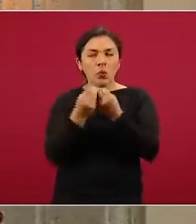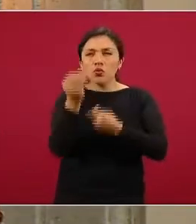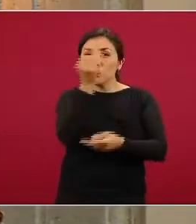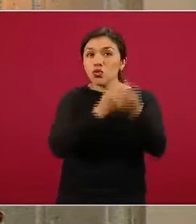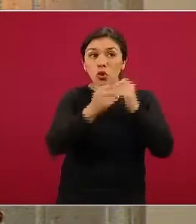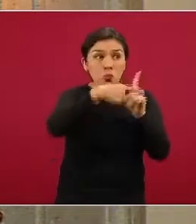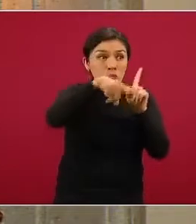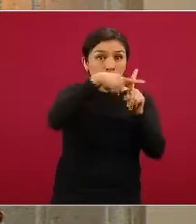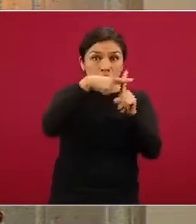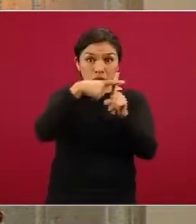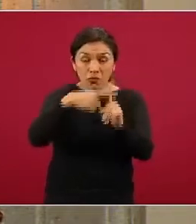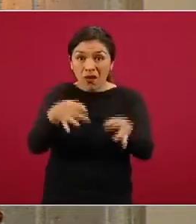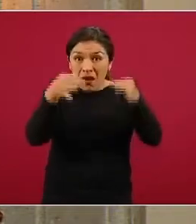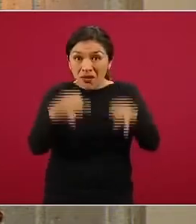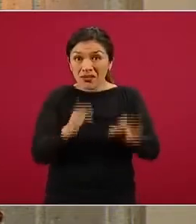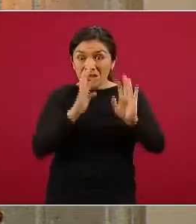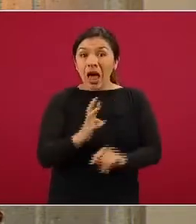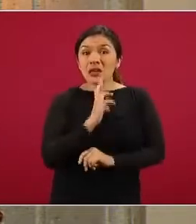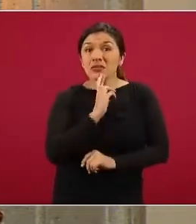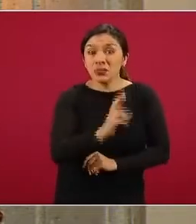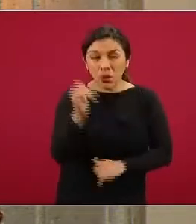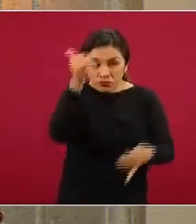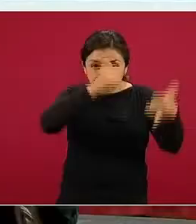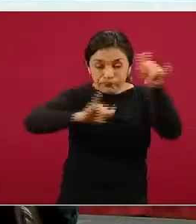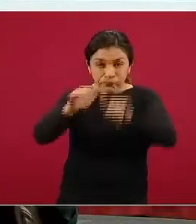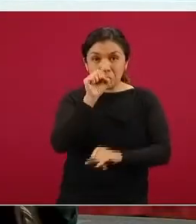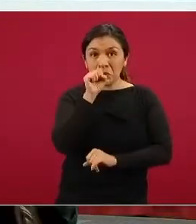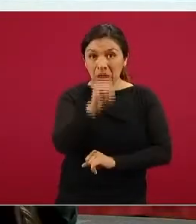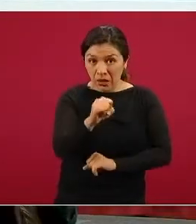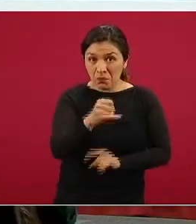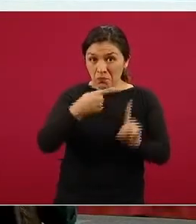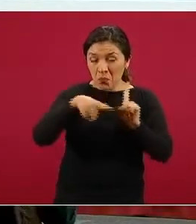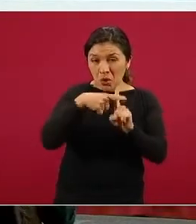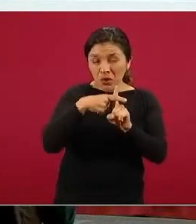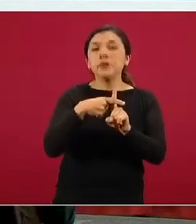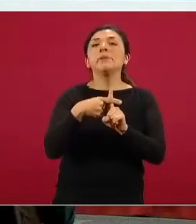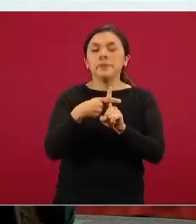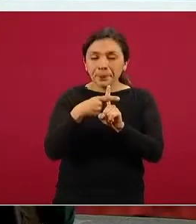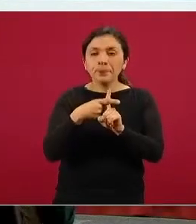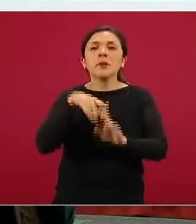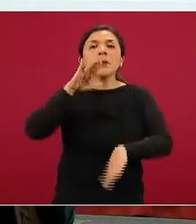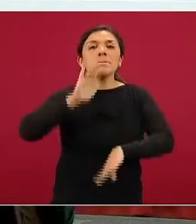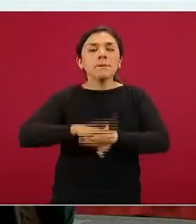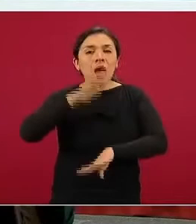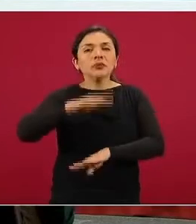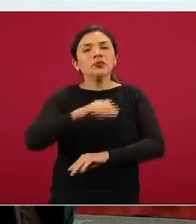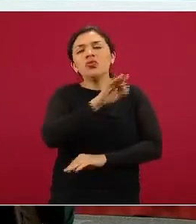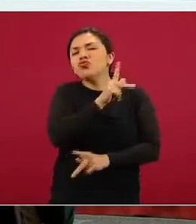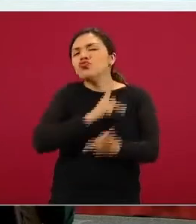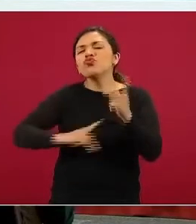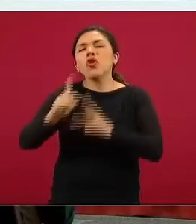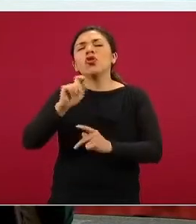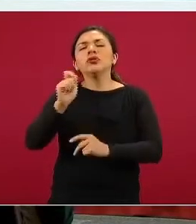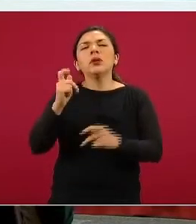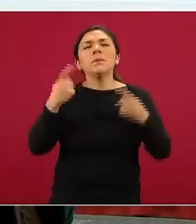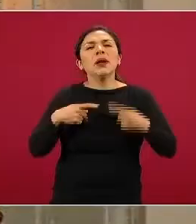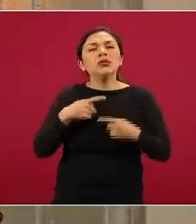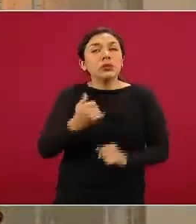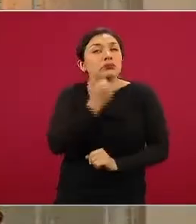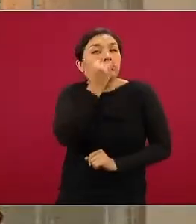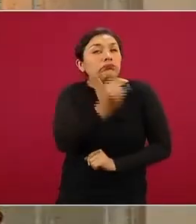todos los que ya tienen un resultado confirmatorio, un resultado positivo, y a todos los casos